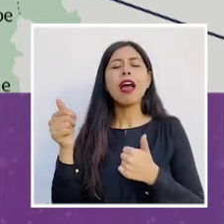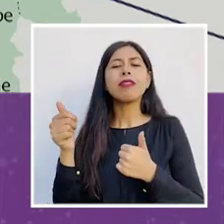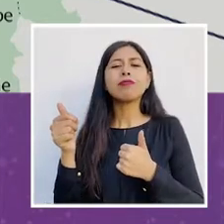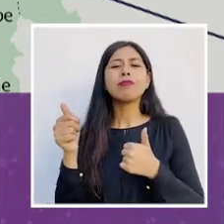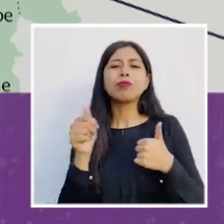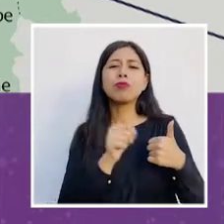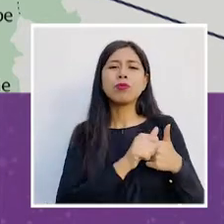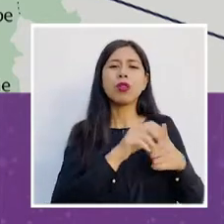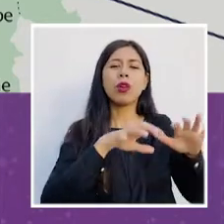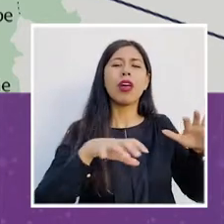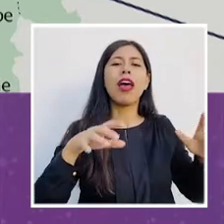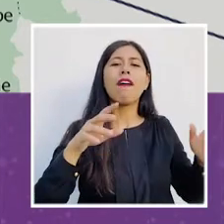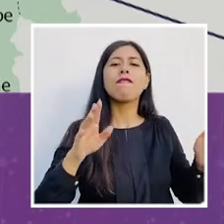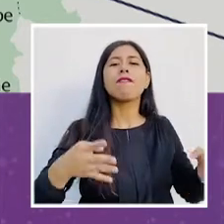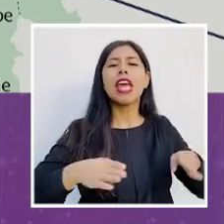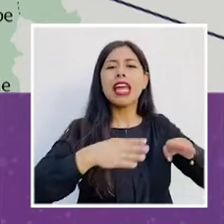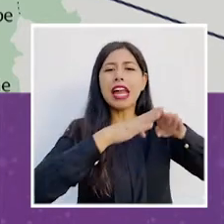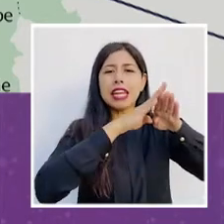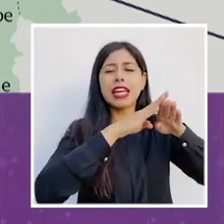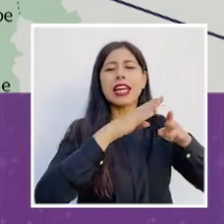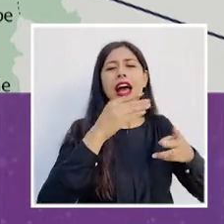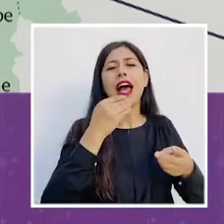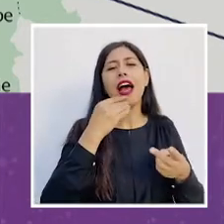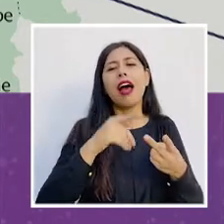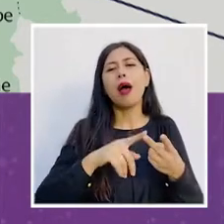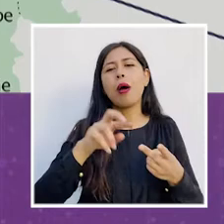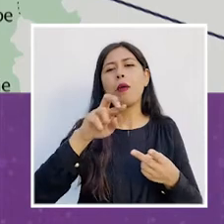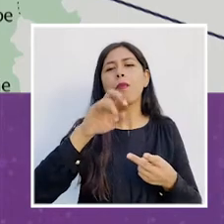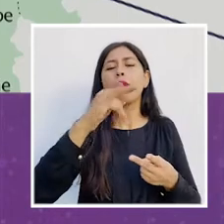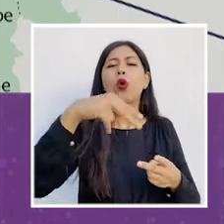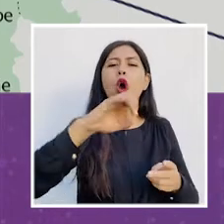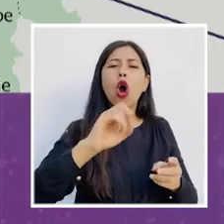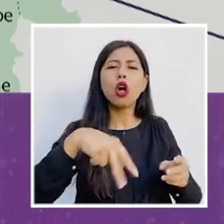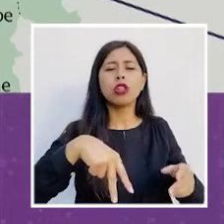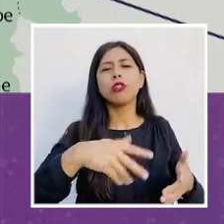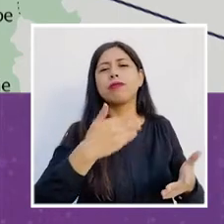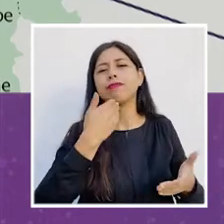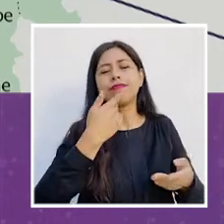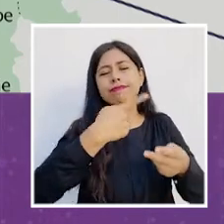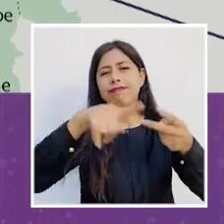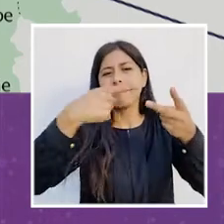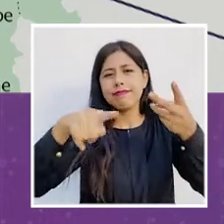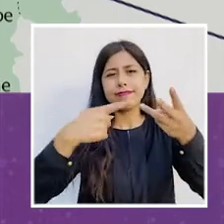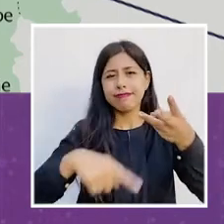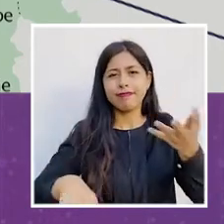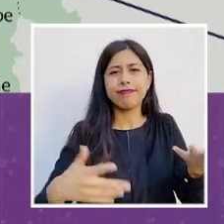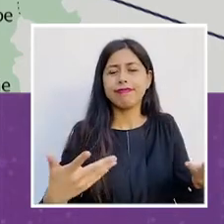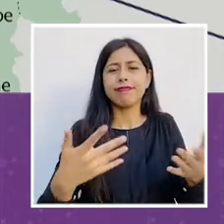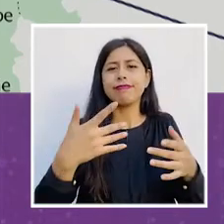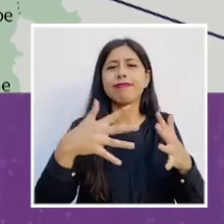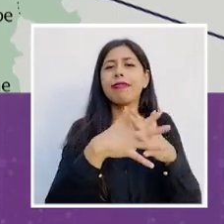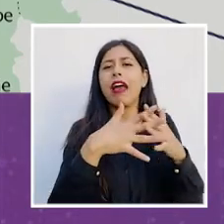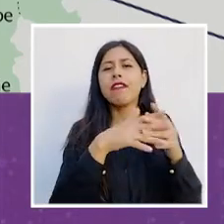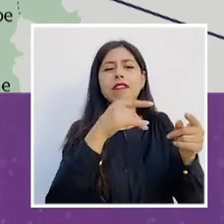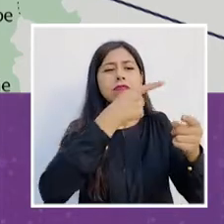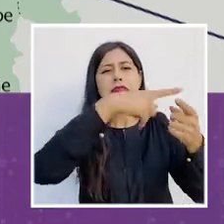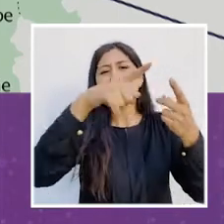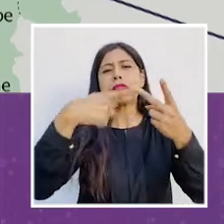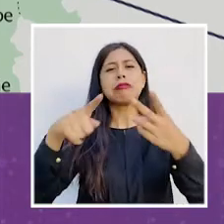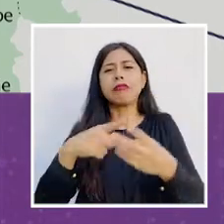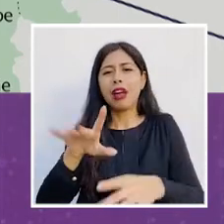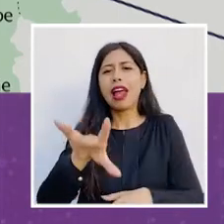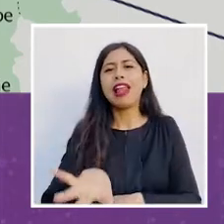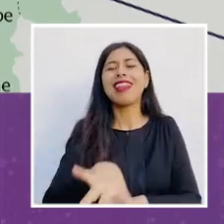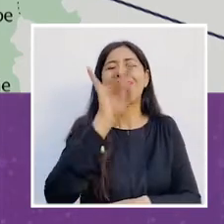la zona lacustre, Villarrica, Pucón, Trancura, Curarreüe. Así que tiene muchas opciones para poder elegir